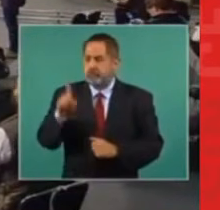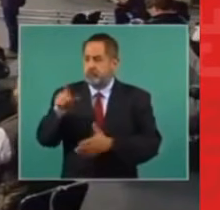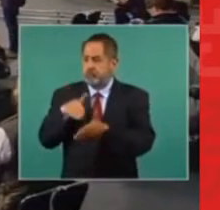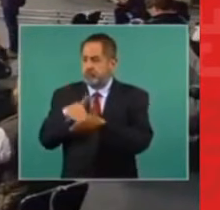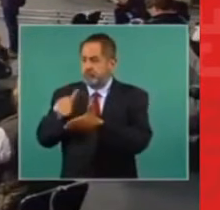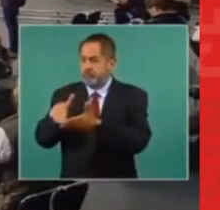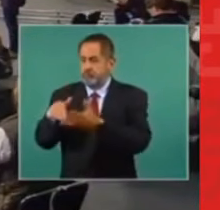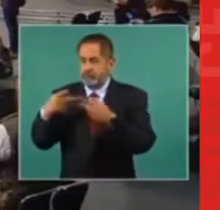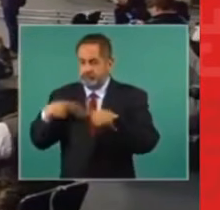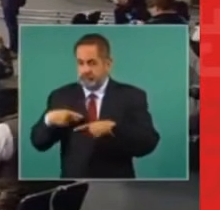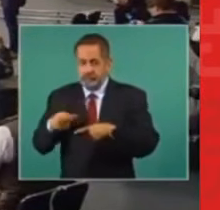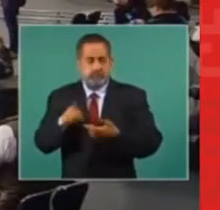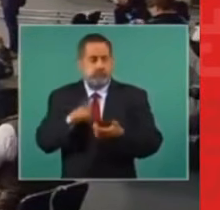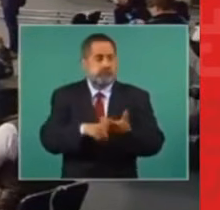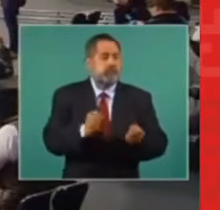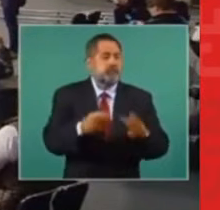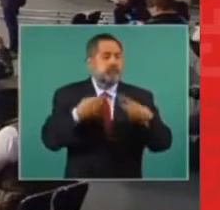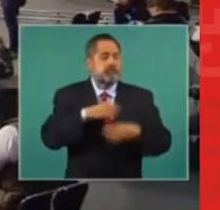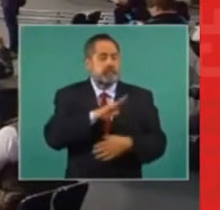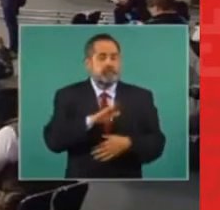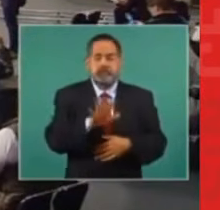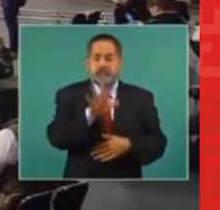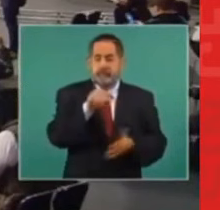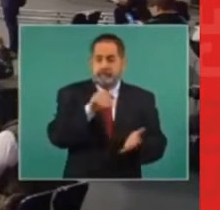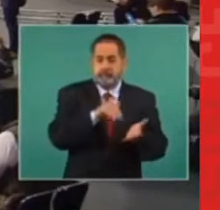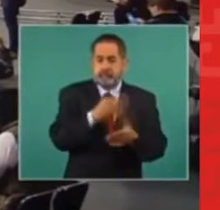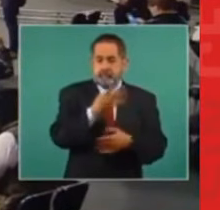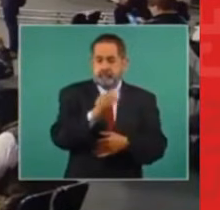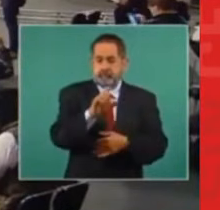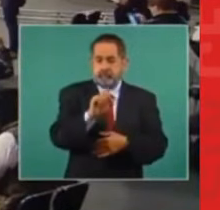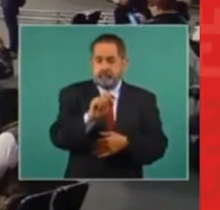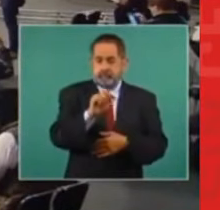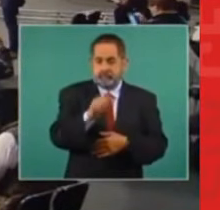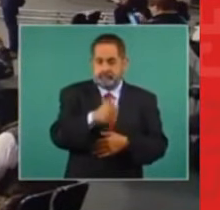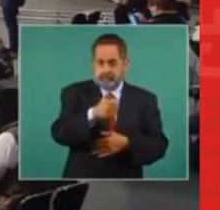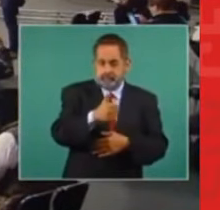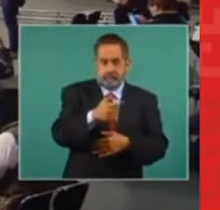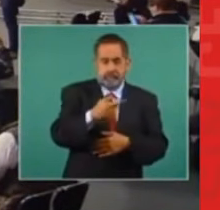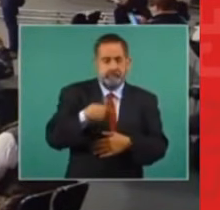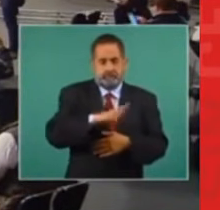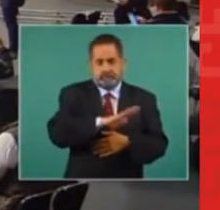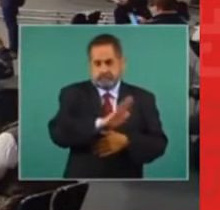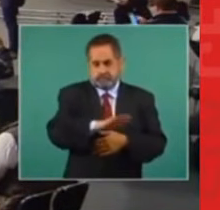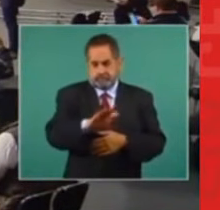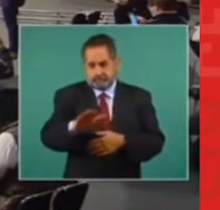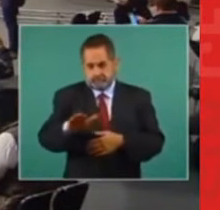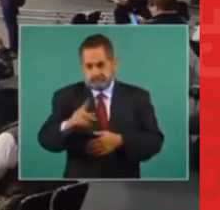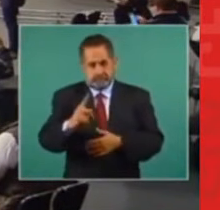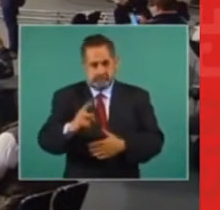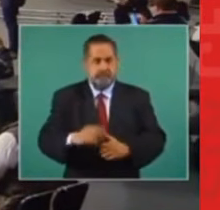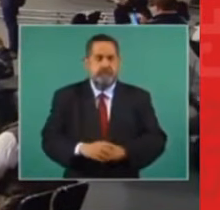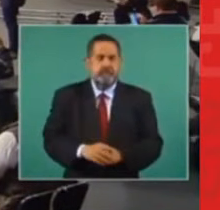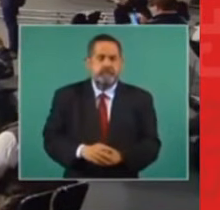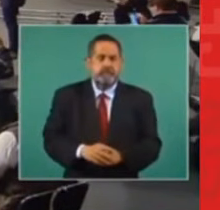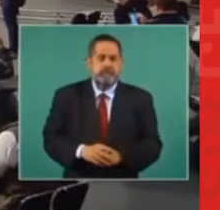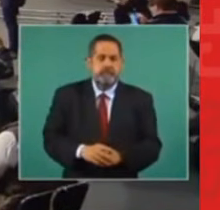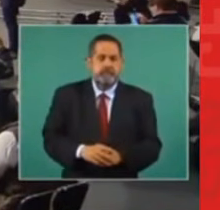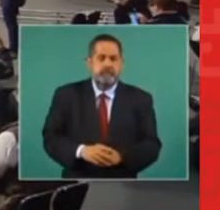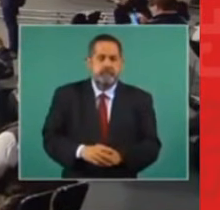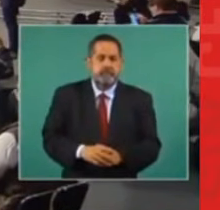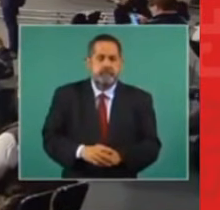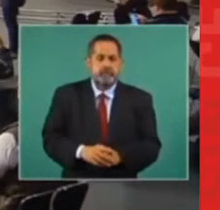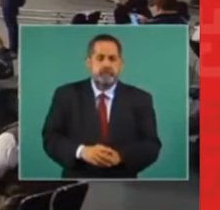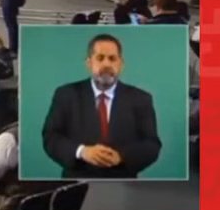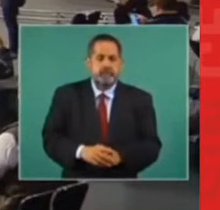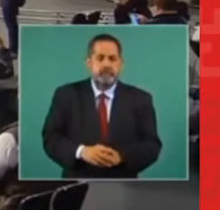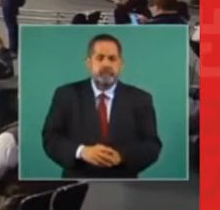a un presidente respondiendo de forma ecuánime ante un provocador, pero lo primero que tendría que decir es